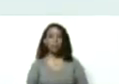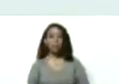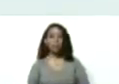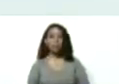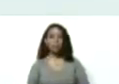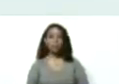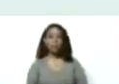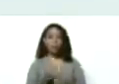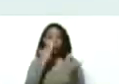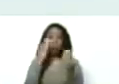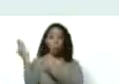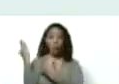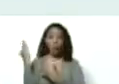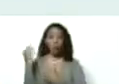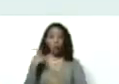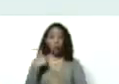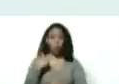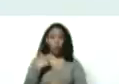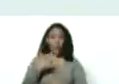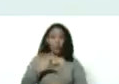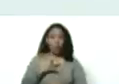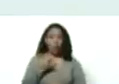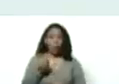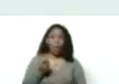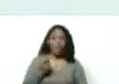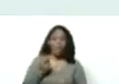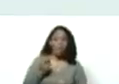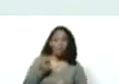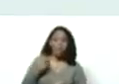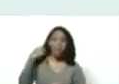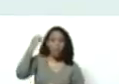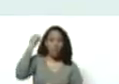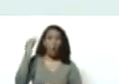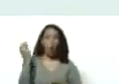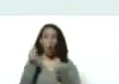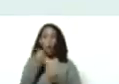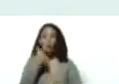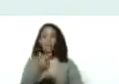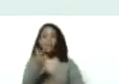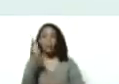Miren que uno está tentado cuando dice millones, ¿verdad?